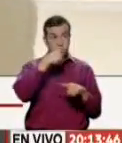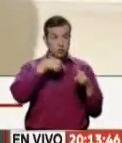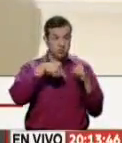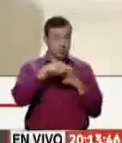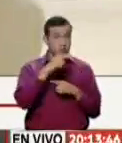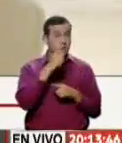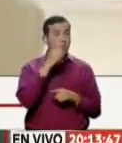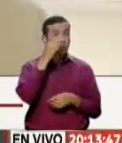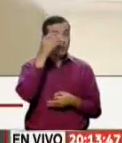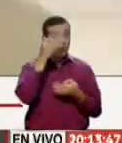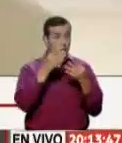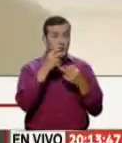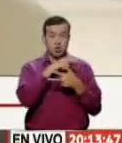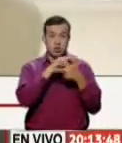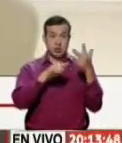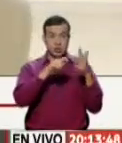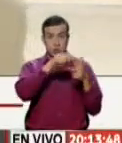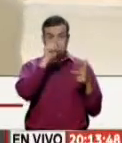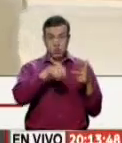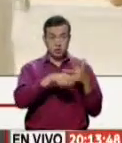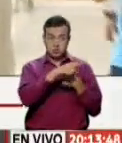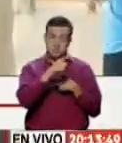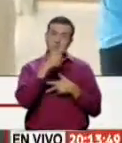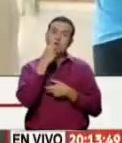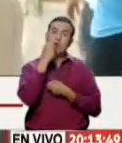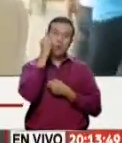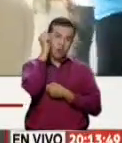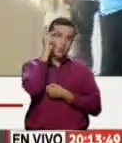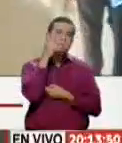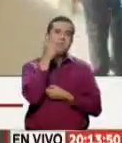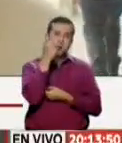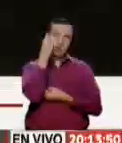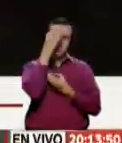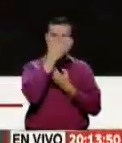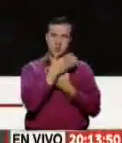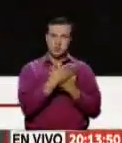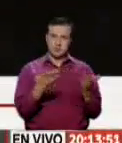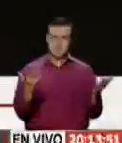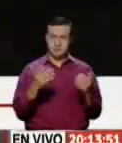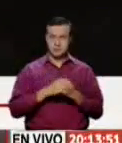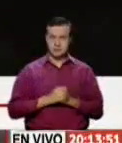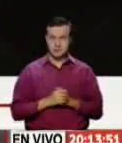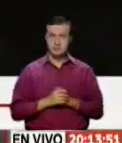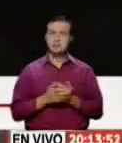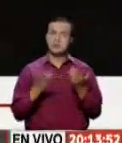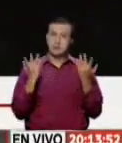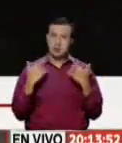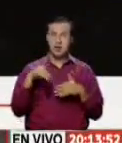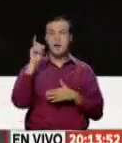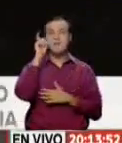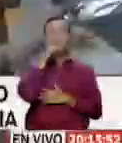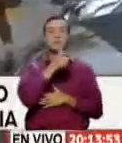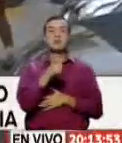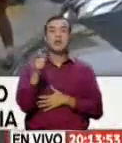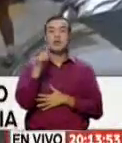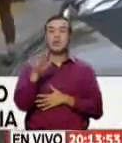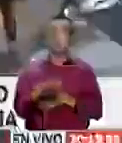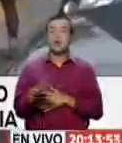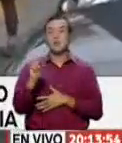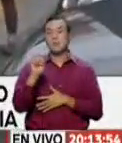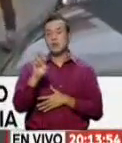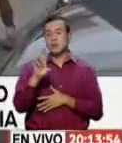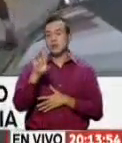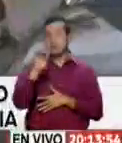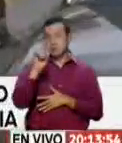los jueces, los tres jueces, tendrán mejor criterio para resolver este tema. Mientras tanto, en la Fiscalía de la Merced,